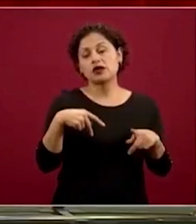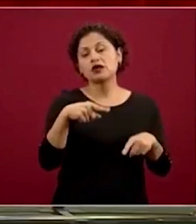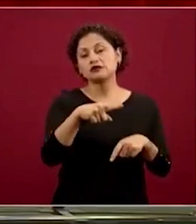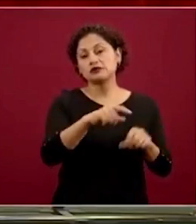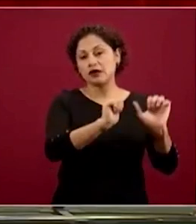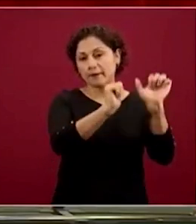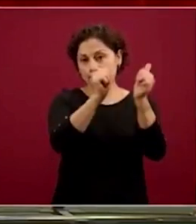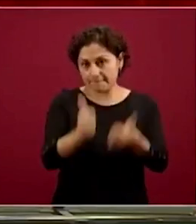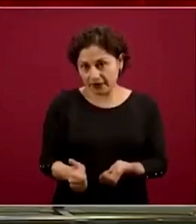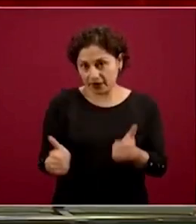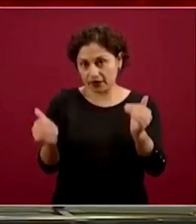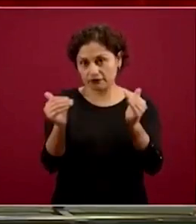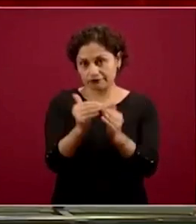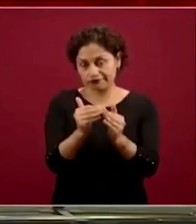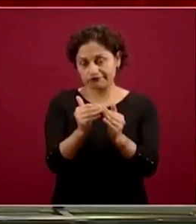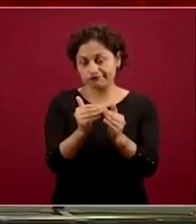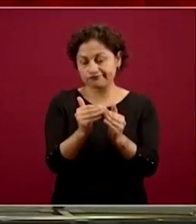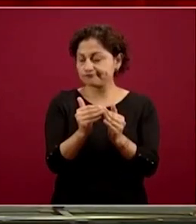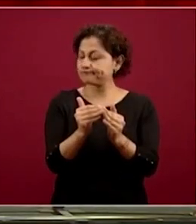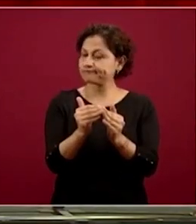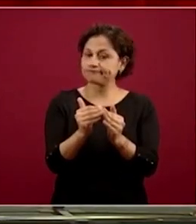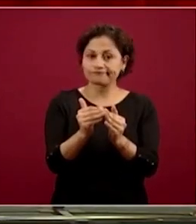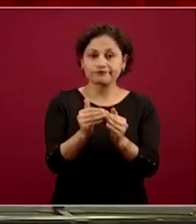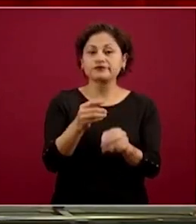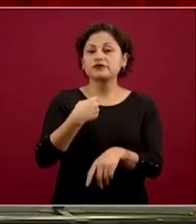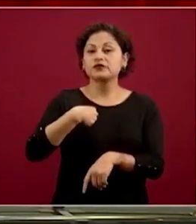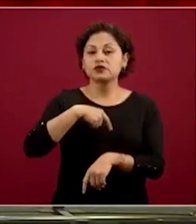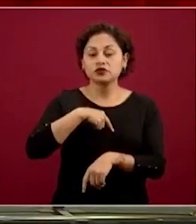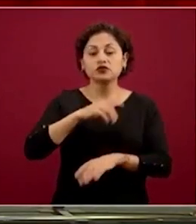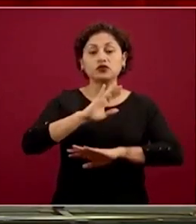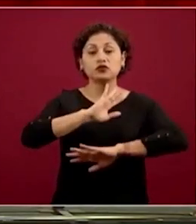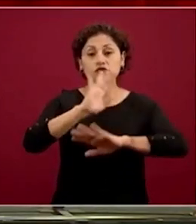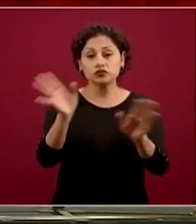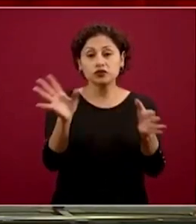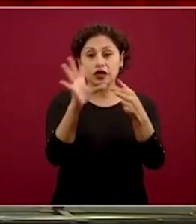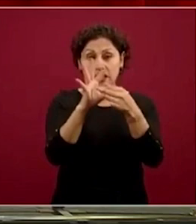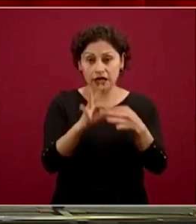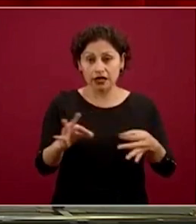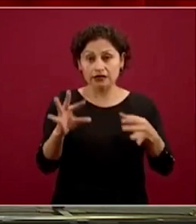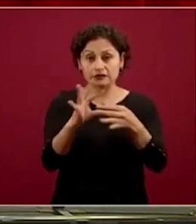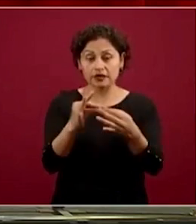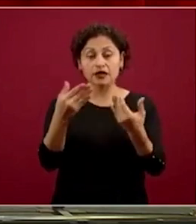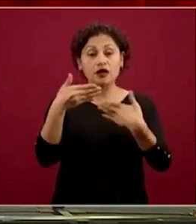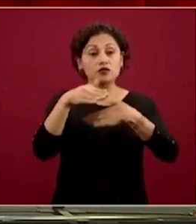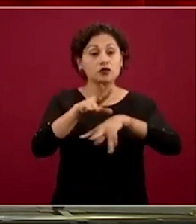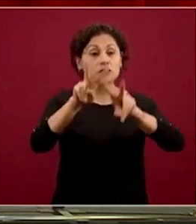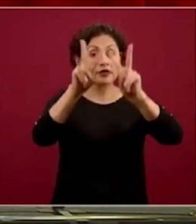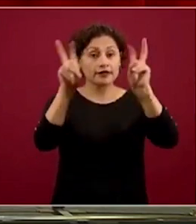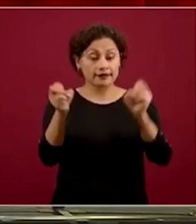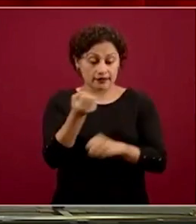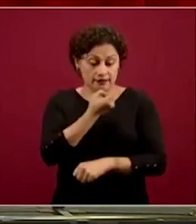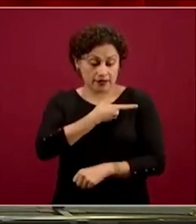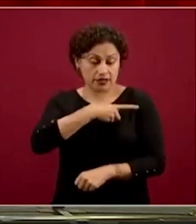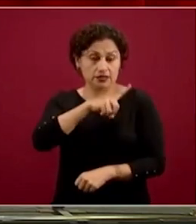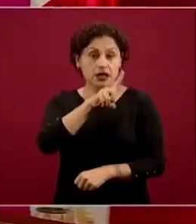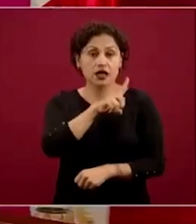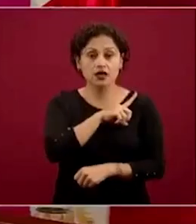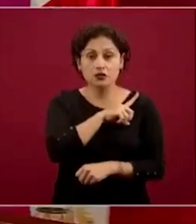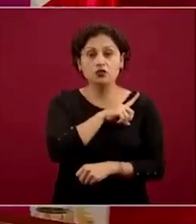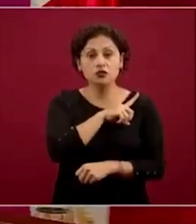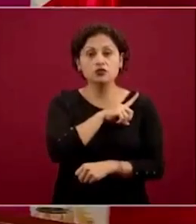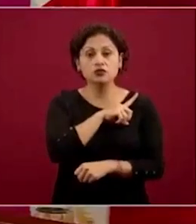Hemos dicho que desde un punto de vista técnico de la salud pública esta no es la forma